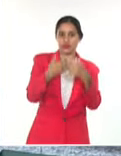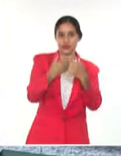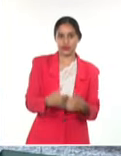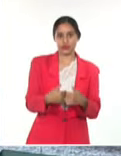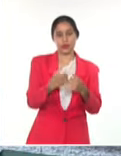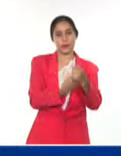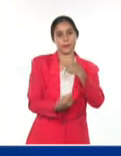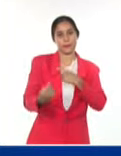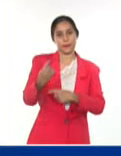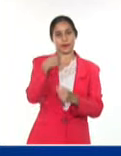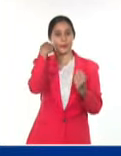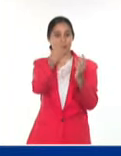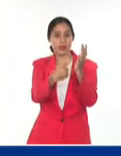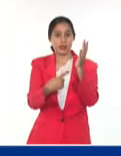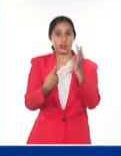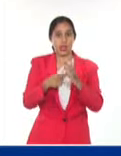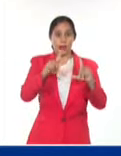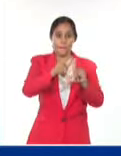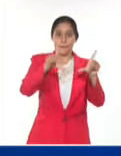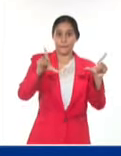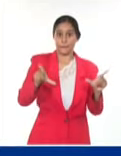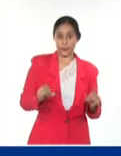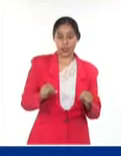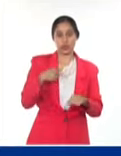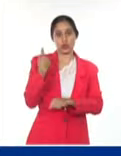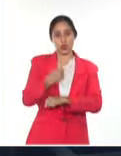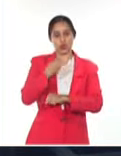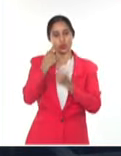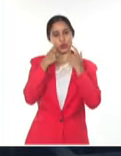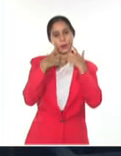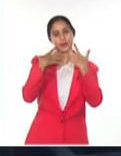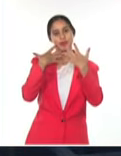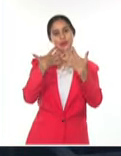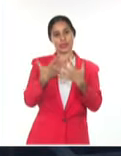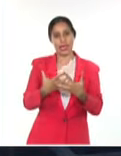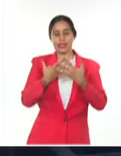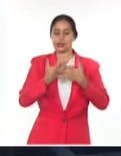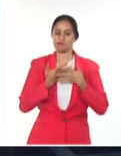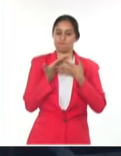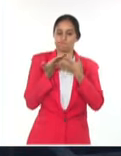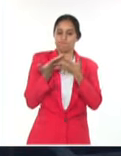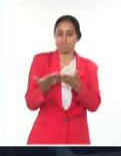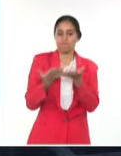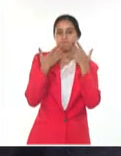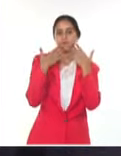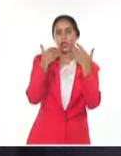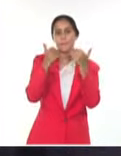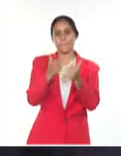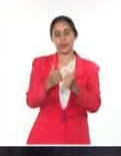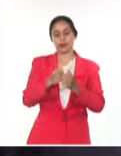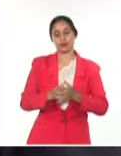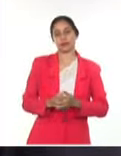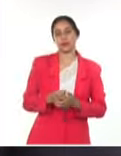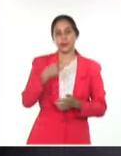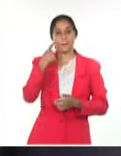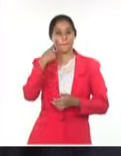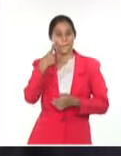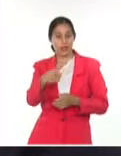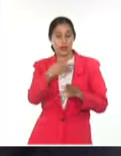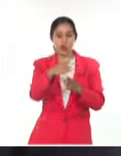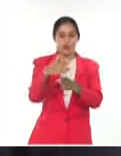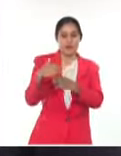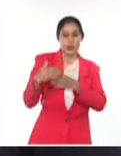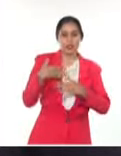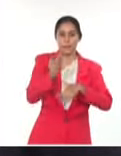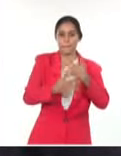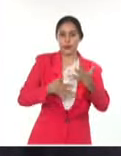para el país, nosotros nos sentimos con una gran satisfacción, porque realmente vemos que muchos de los problemas del pueblo